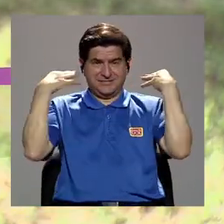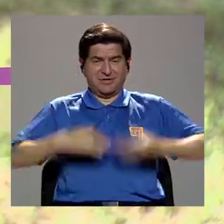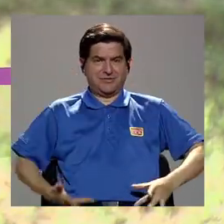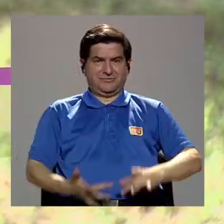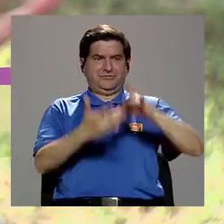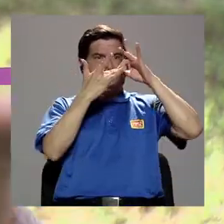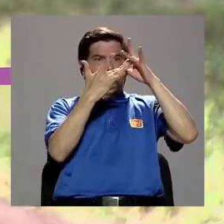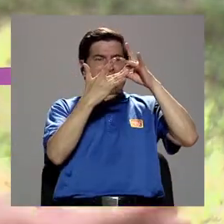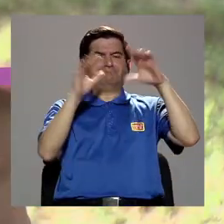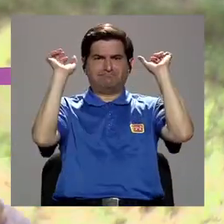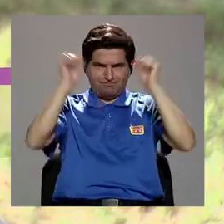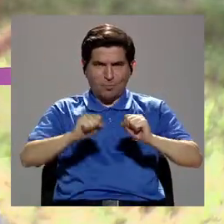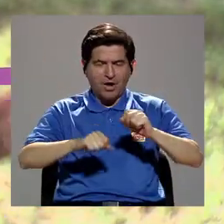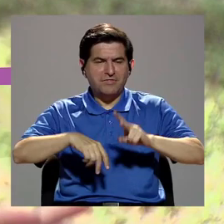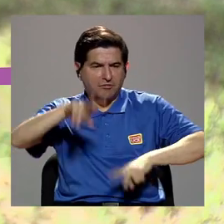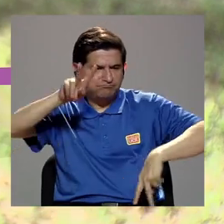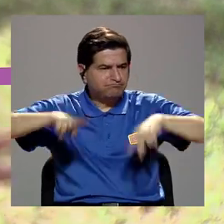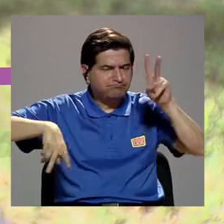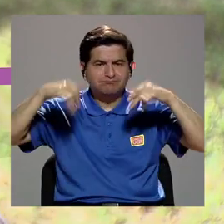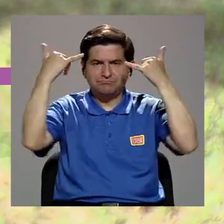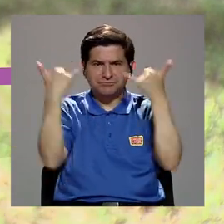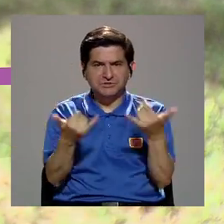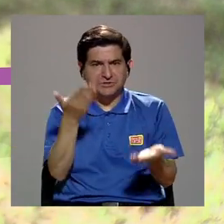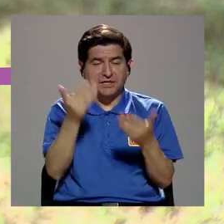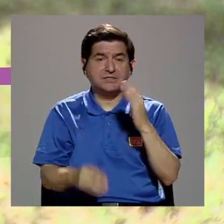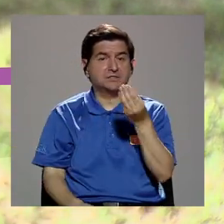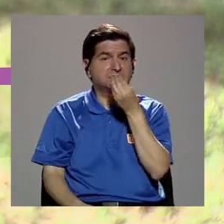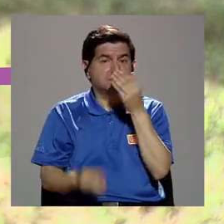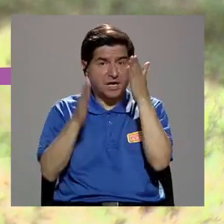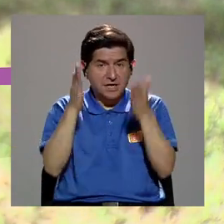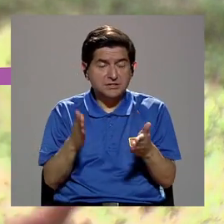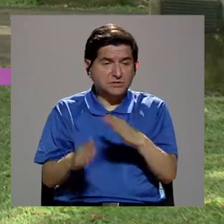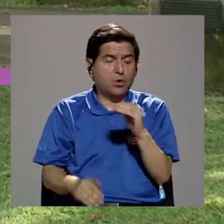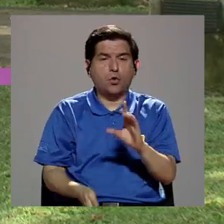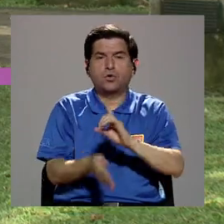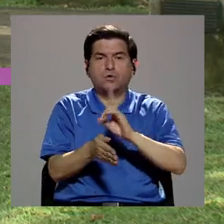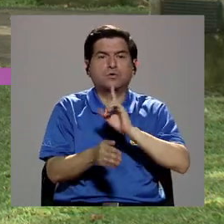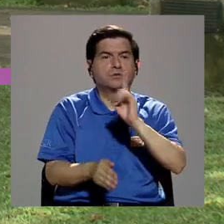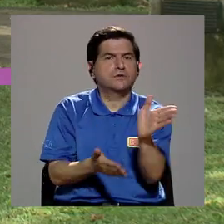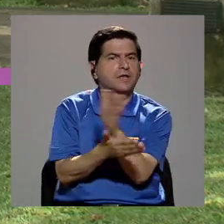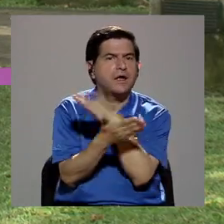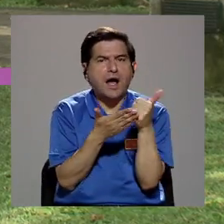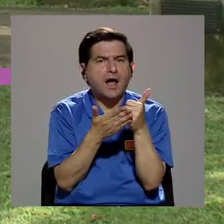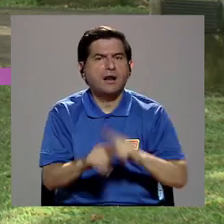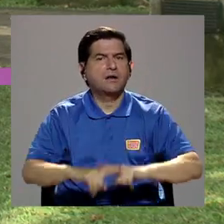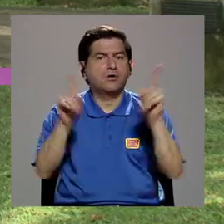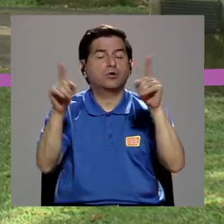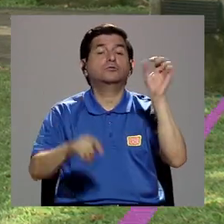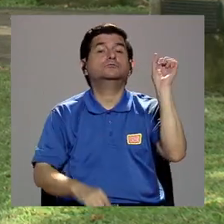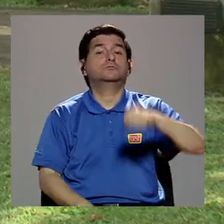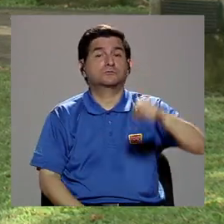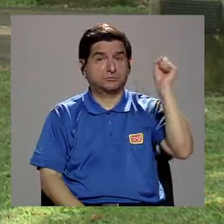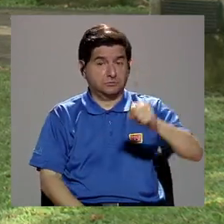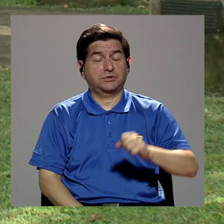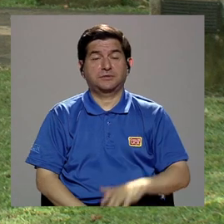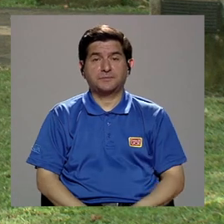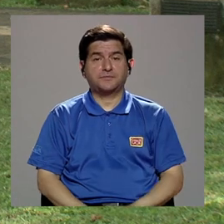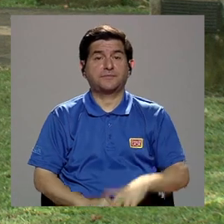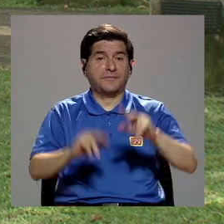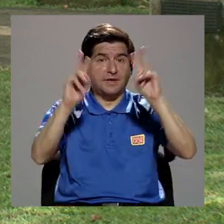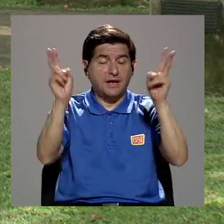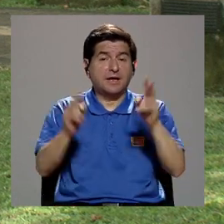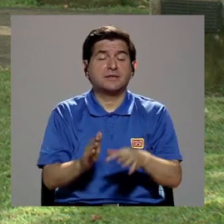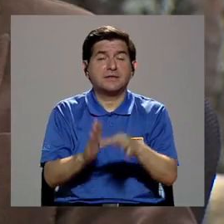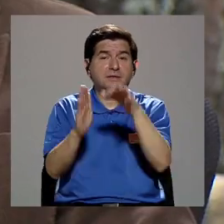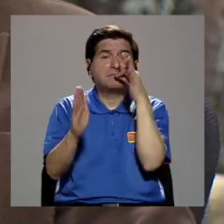todo, que sí puede haber una variación, porque ya sea que su nutricionista o el médico le indique algo distinto. Sí, ¿verdad? Incluso con el tema de las me